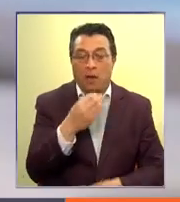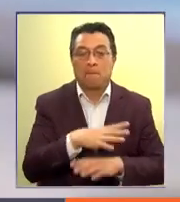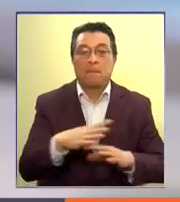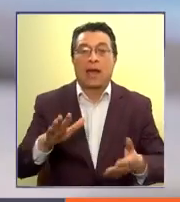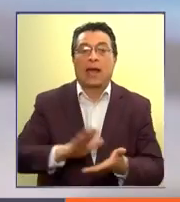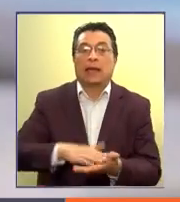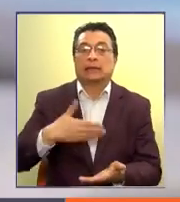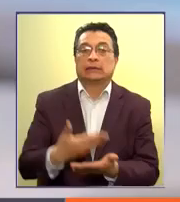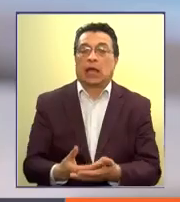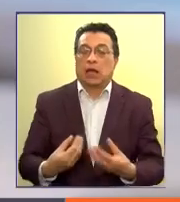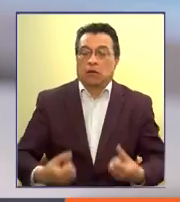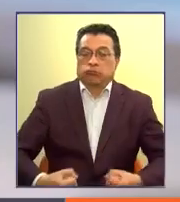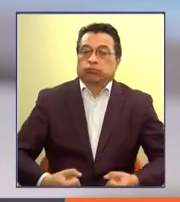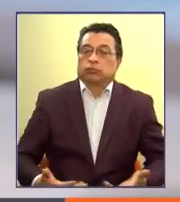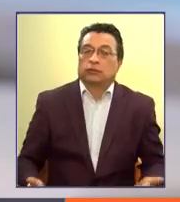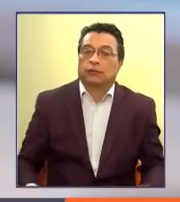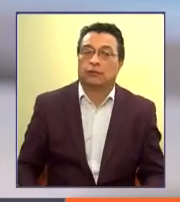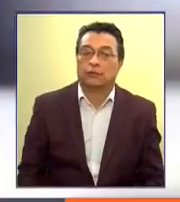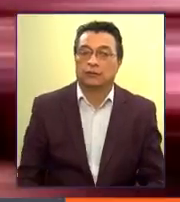saludable.